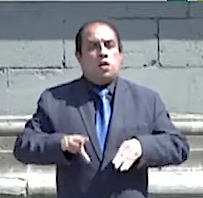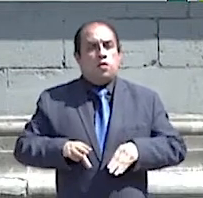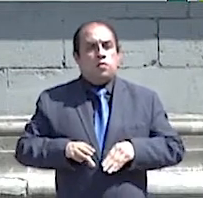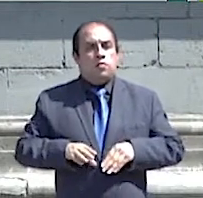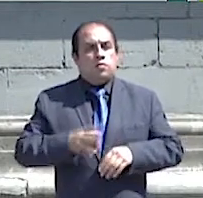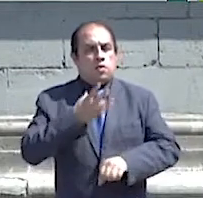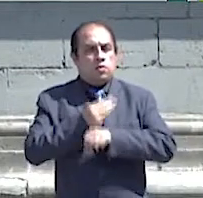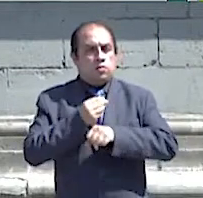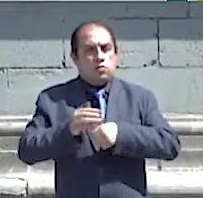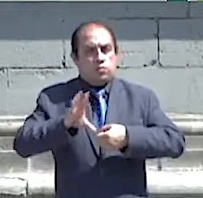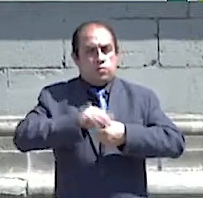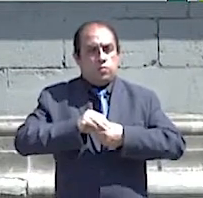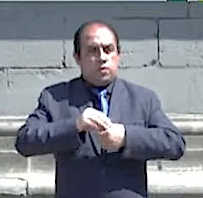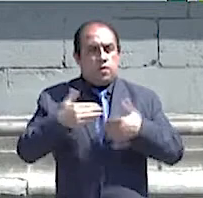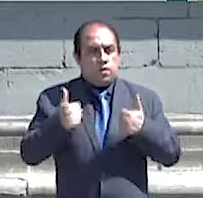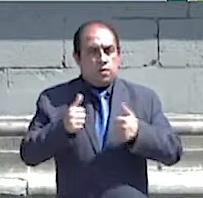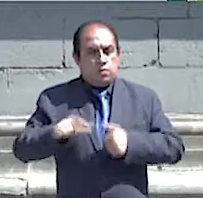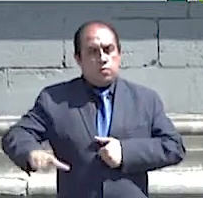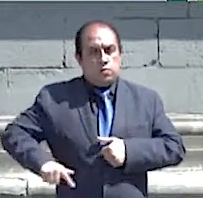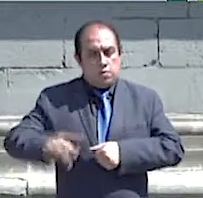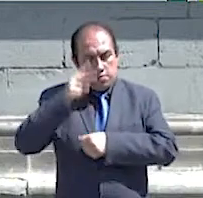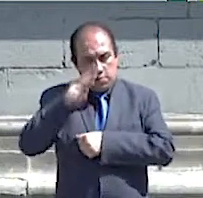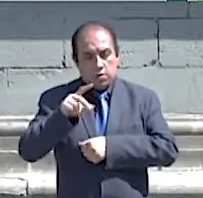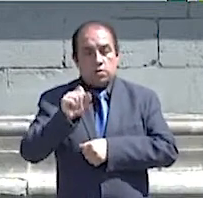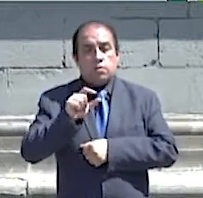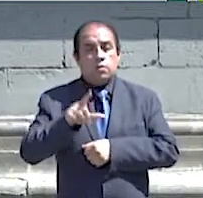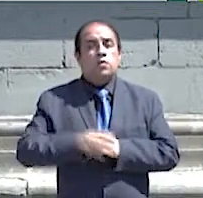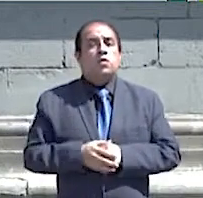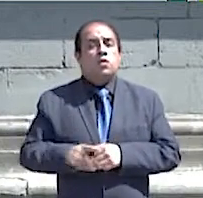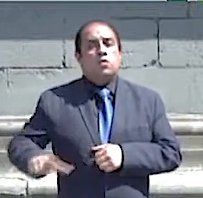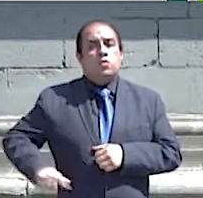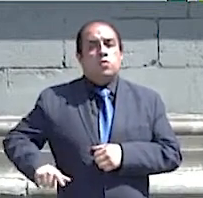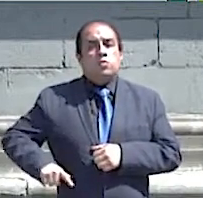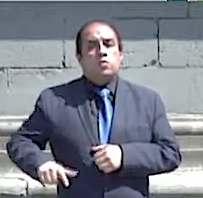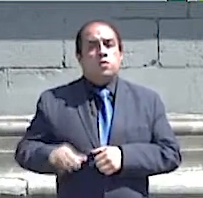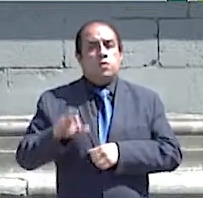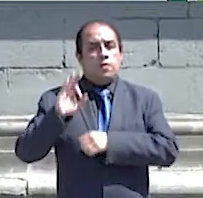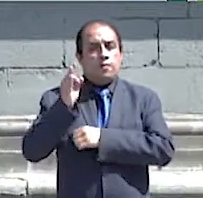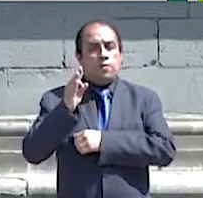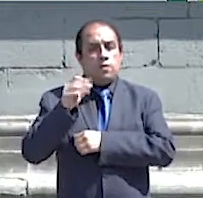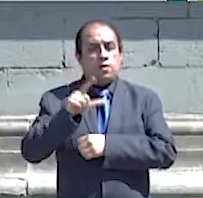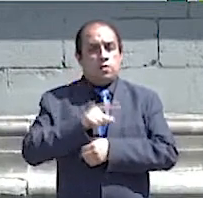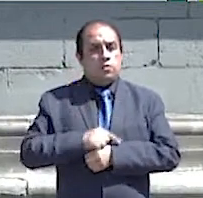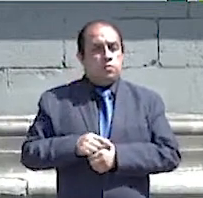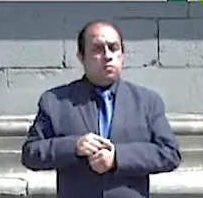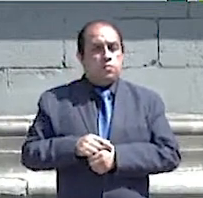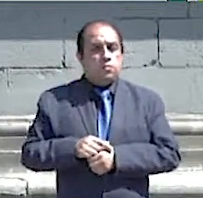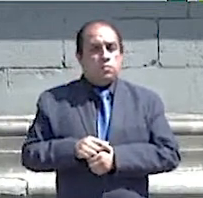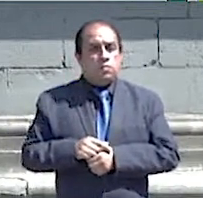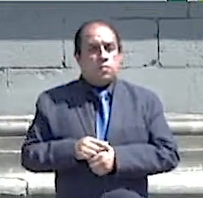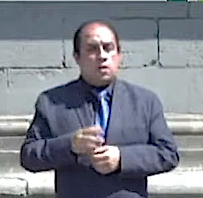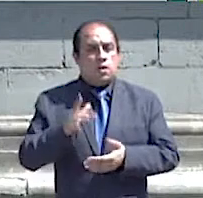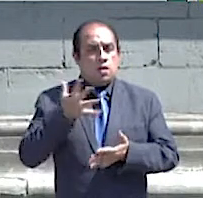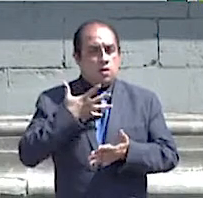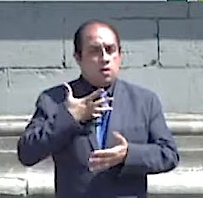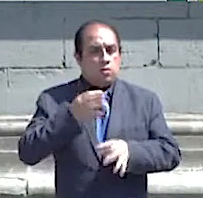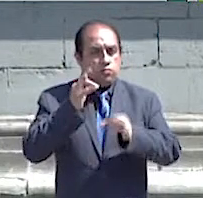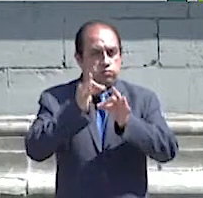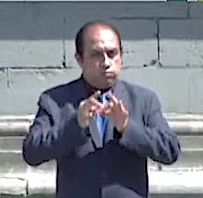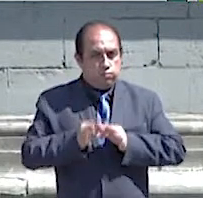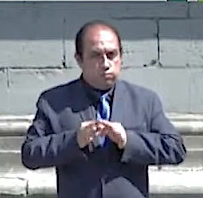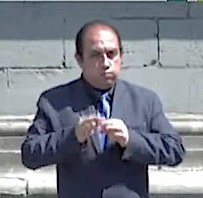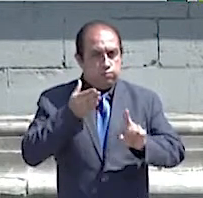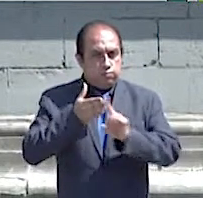emprendida por el Gobierno de la Ciudad de México, en coordinación con el Gobierno federal y local, abona el cumplimiento de los Objetivos de